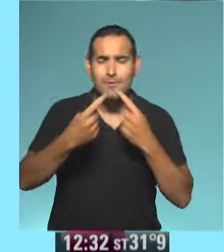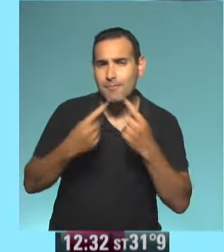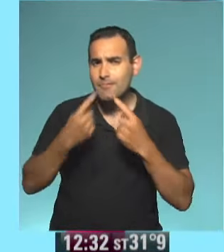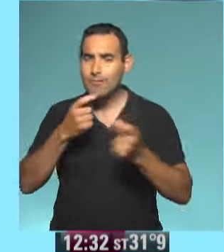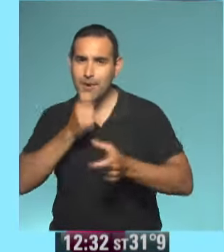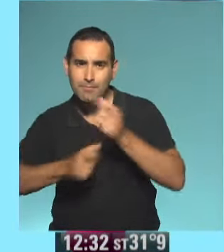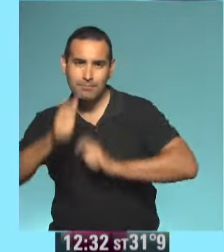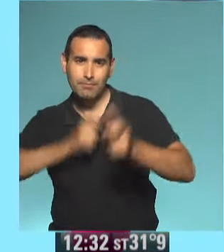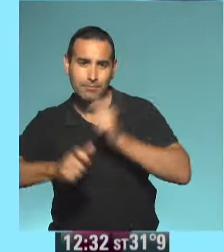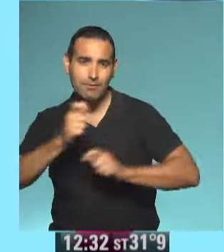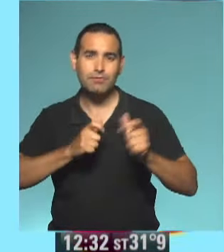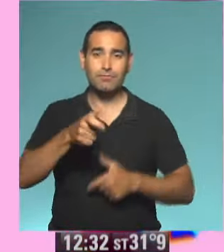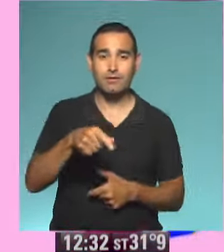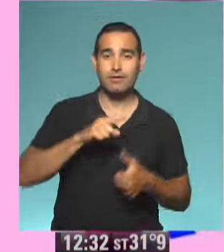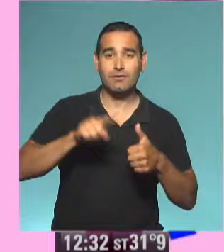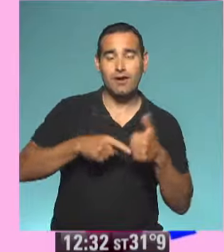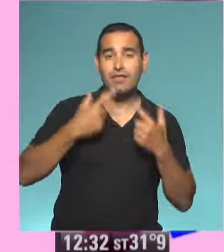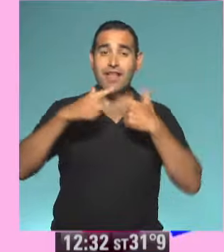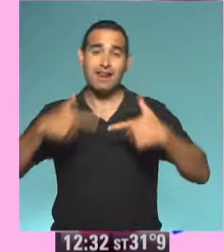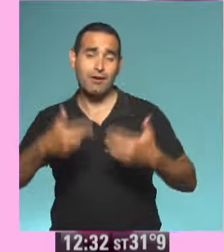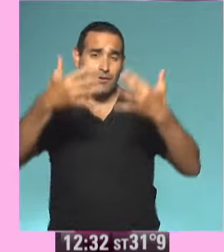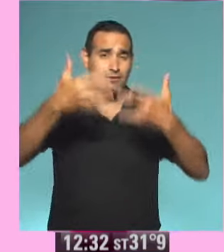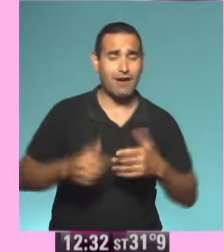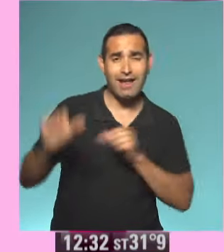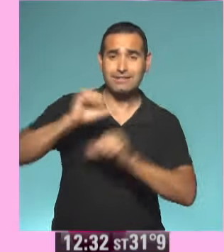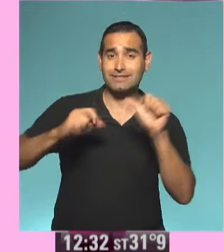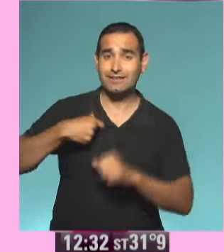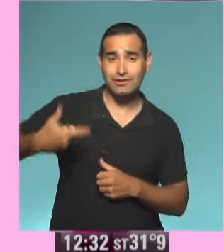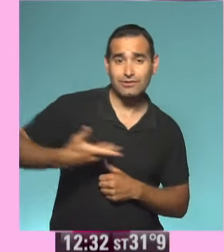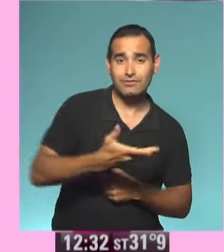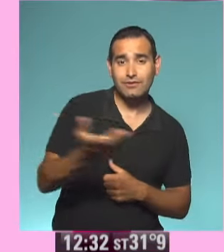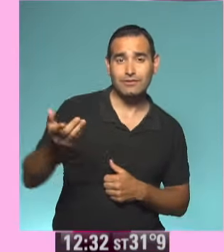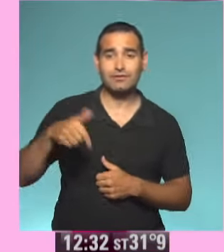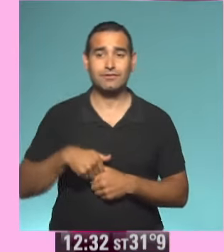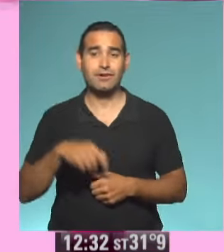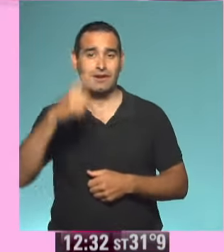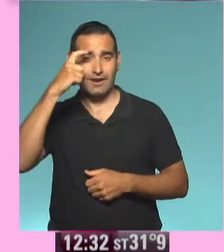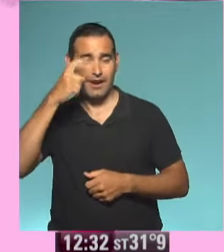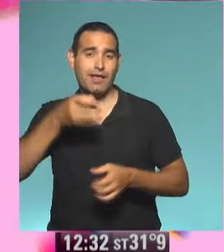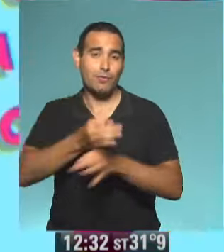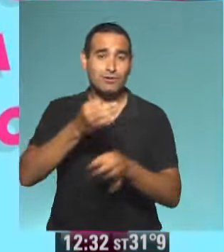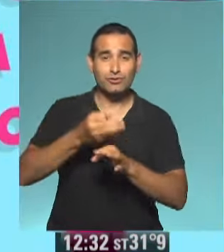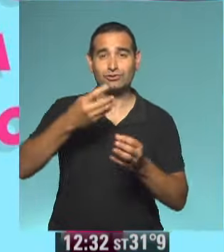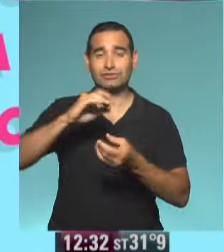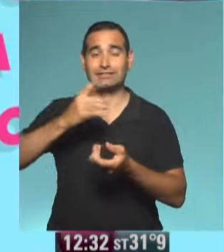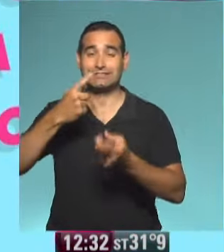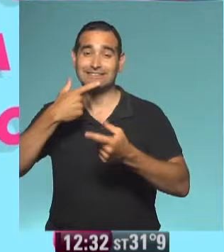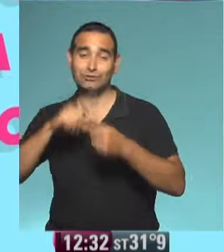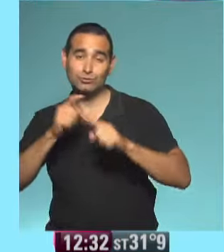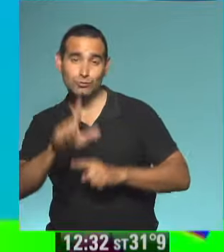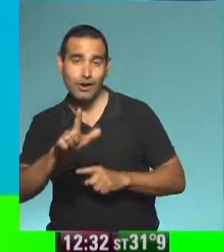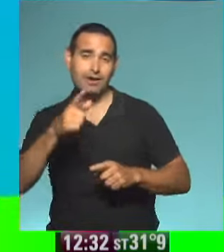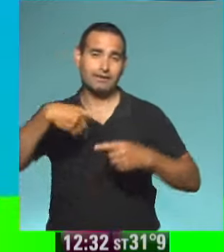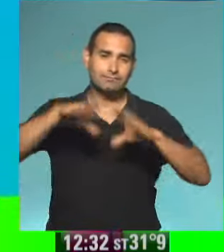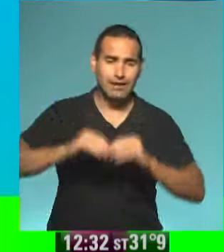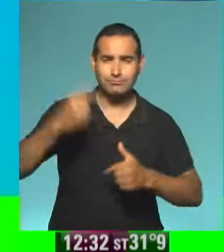algunas respuestas en áreas como estas: lengua, matemática, ciencias sociales, ESI, TIC, ciencias naturales, física y tecnología, cada